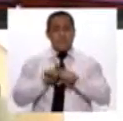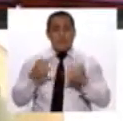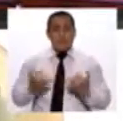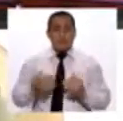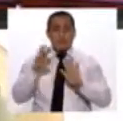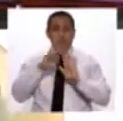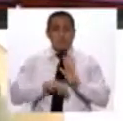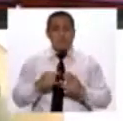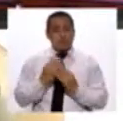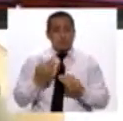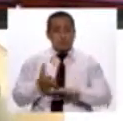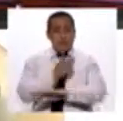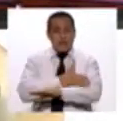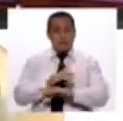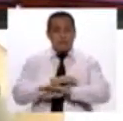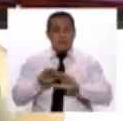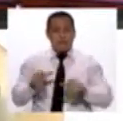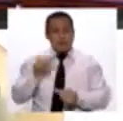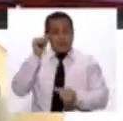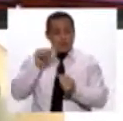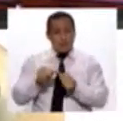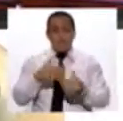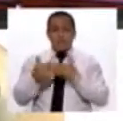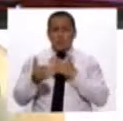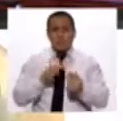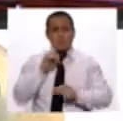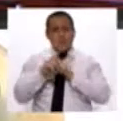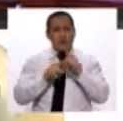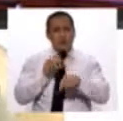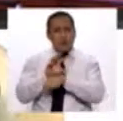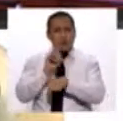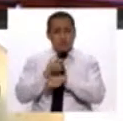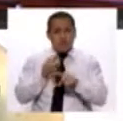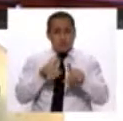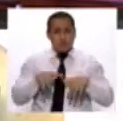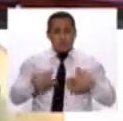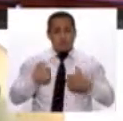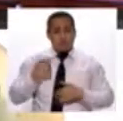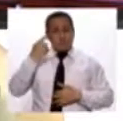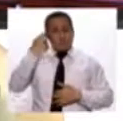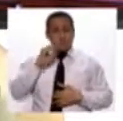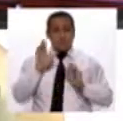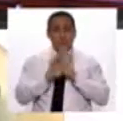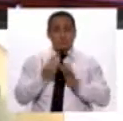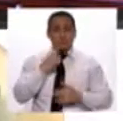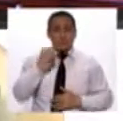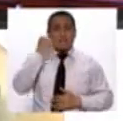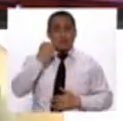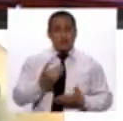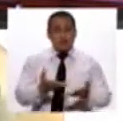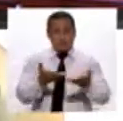este programa. Nos vamos, no sin antes siempre recordarles que cualquier comentario o sugerencia que pueda ser tema de Tus Derechos